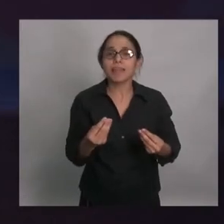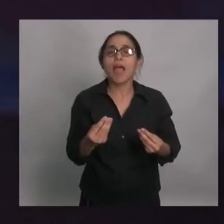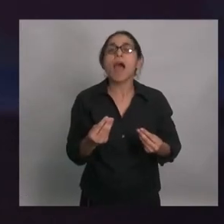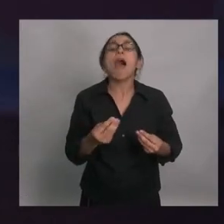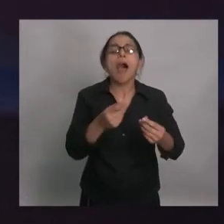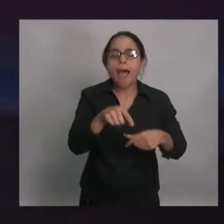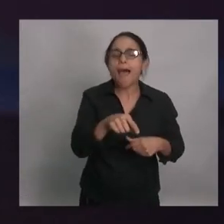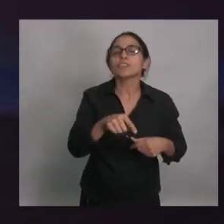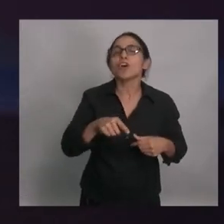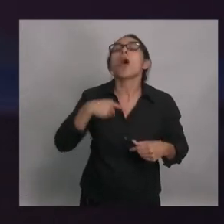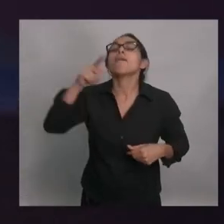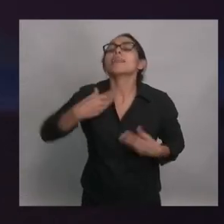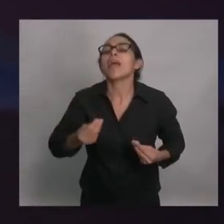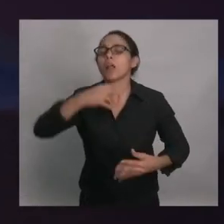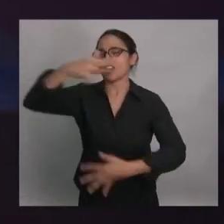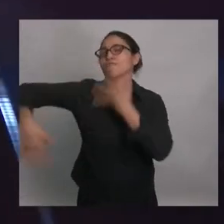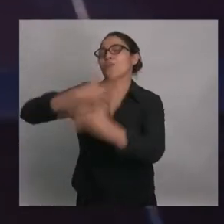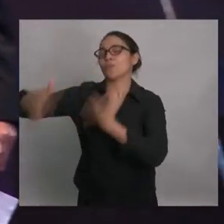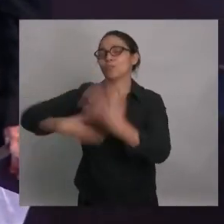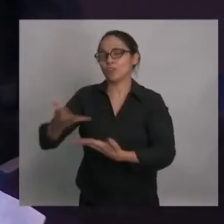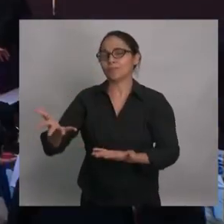revolución muchas gracias